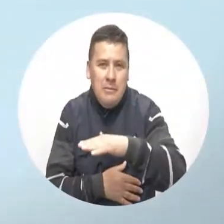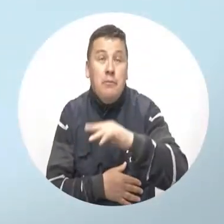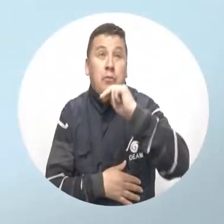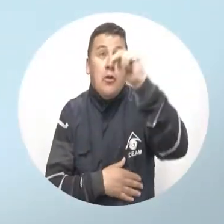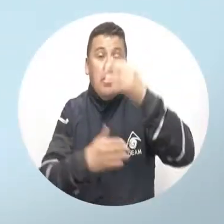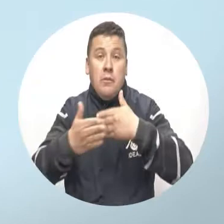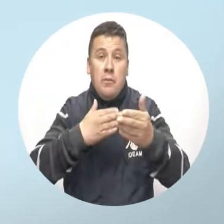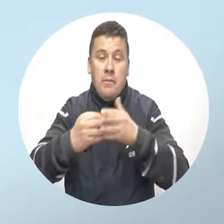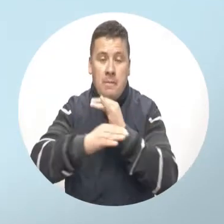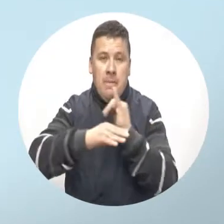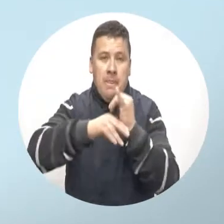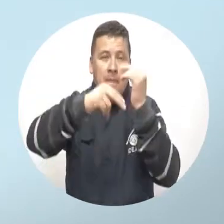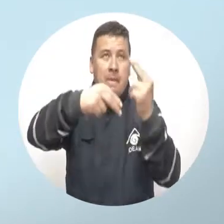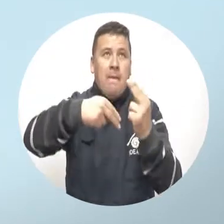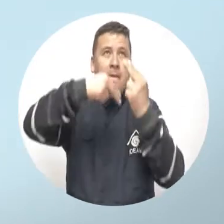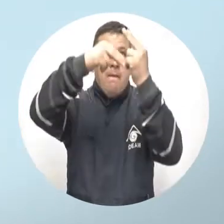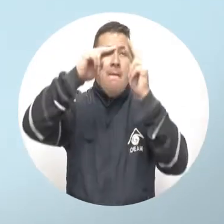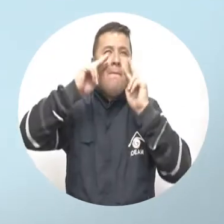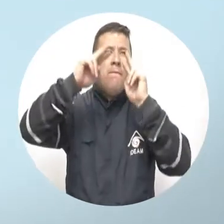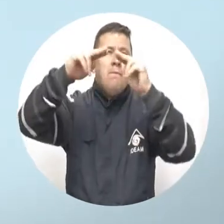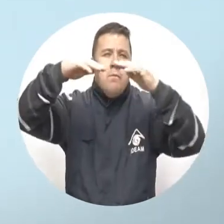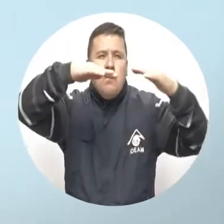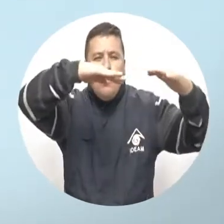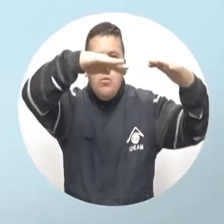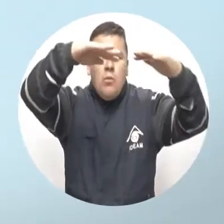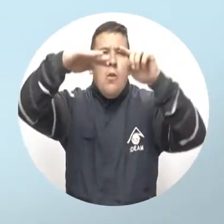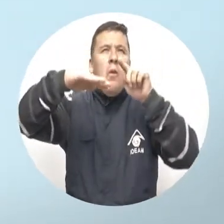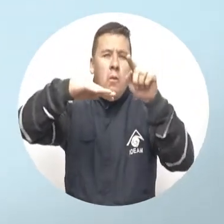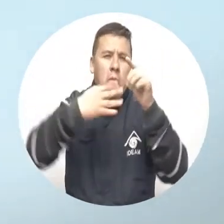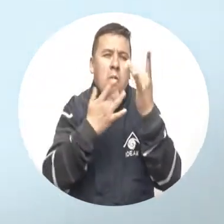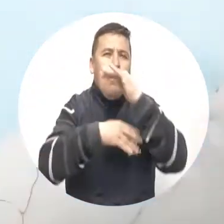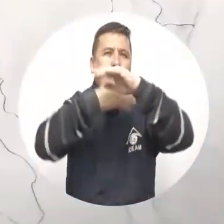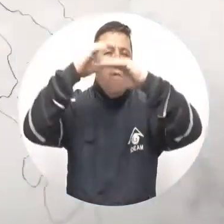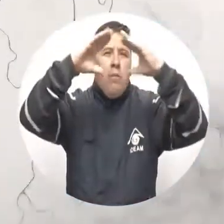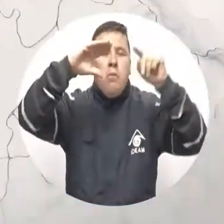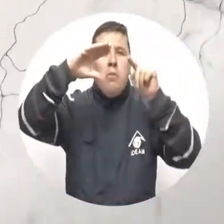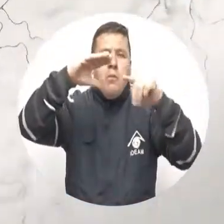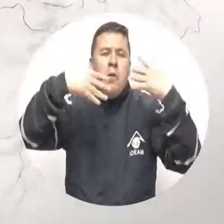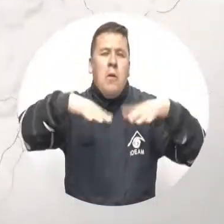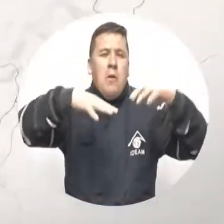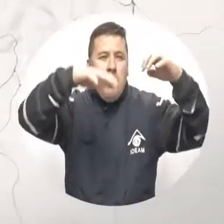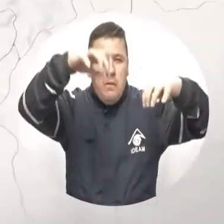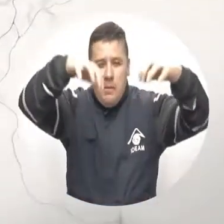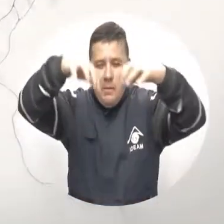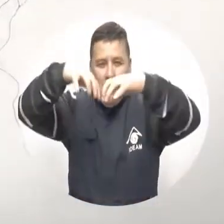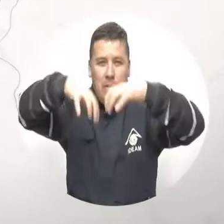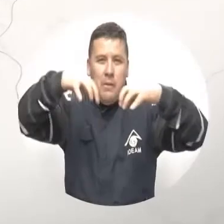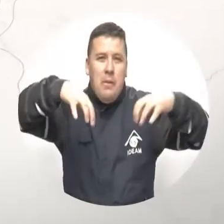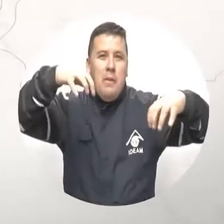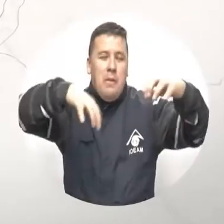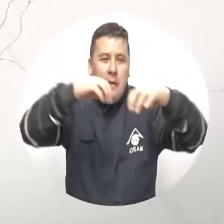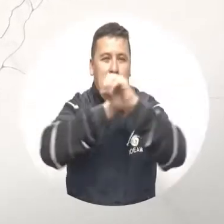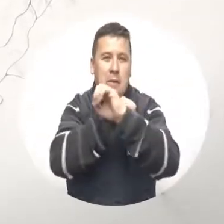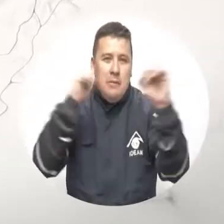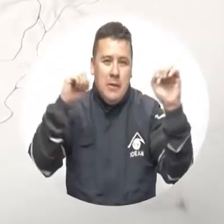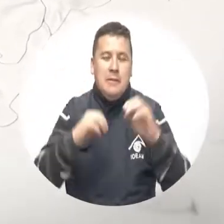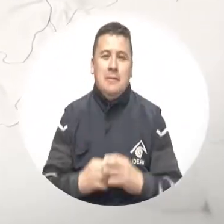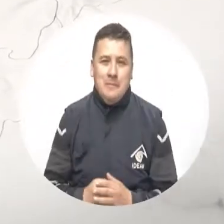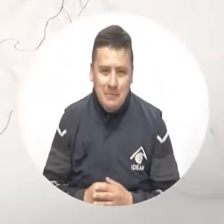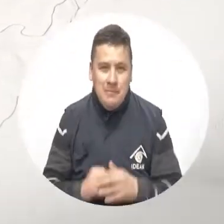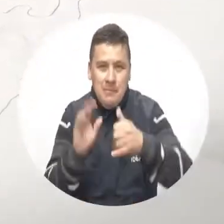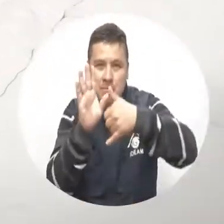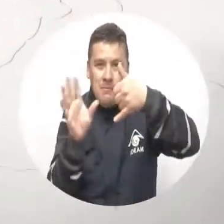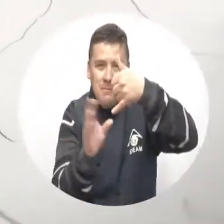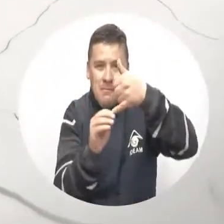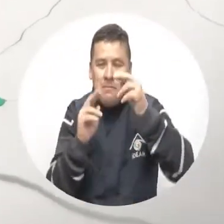al norte, en el archipiélago de San Andrés y Providencia, se espera un cielo nuboso y con tendencia lluviosa a lo largo de la mañana.